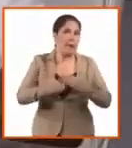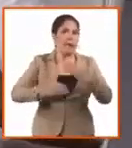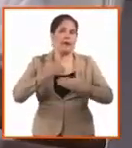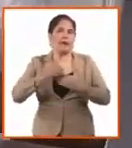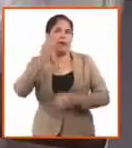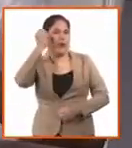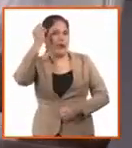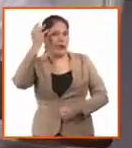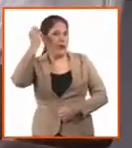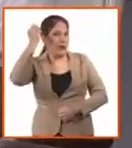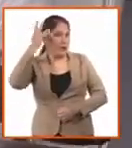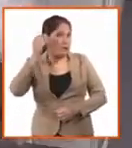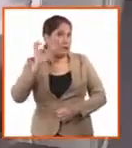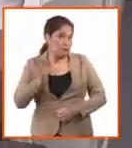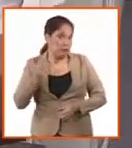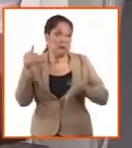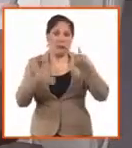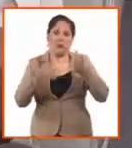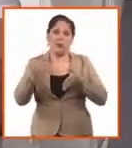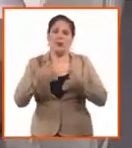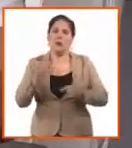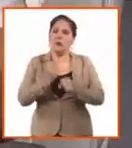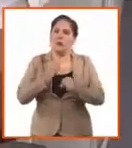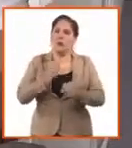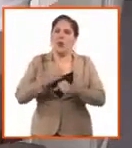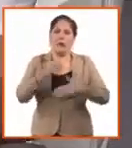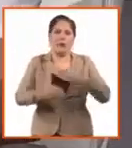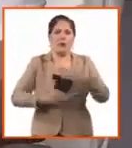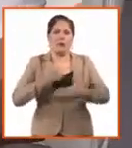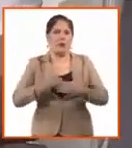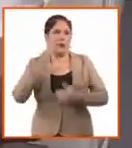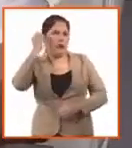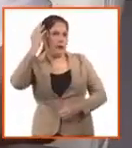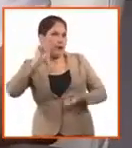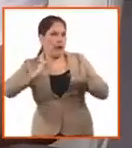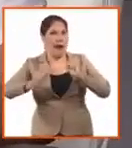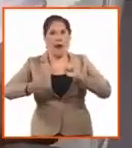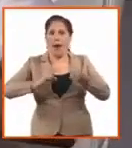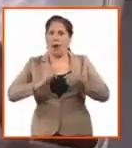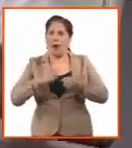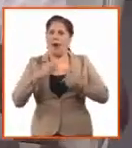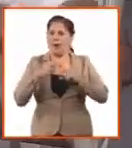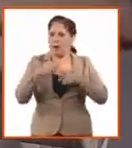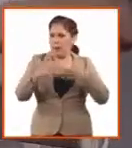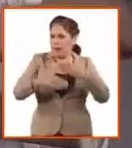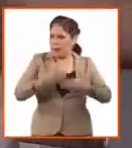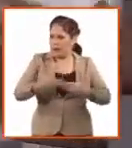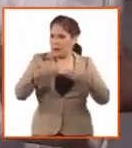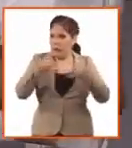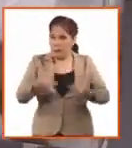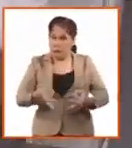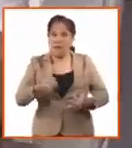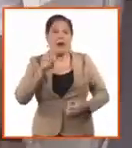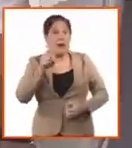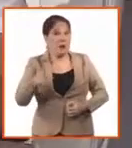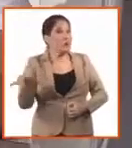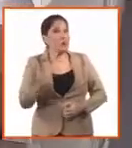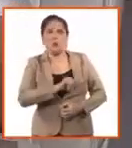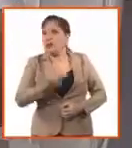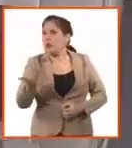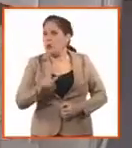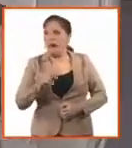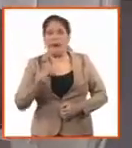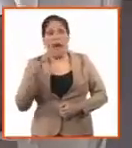de la innovación con la participación de los trabajadores los procesos de innovación de racionalización de solución de problemas que eso también se tomaba